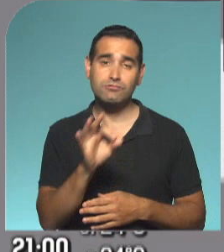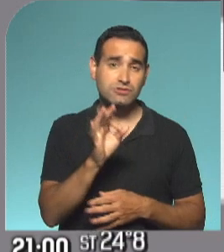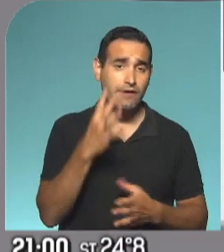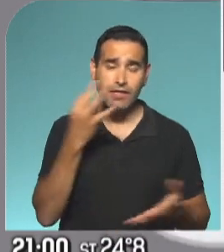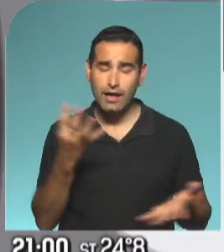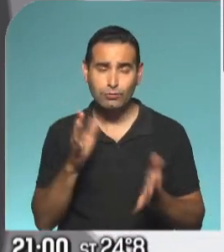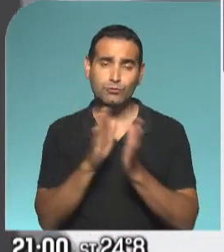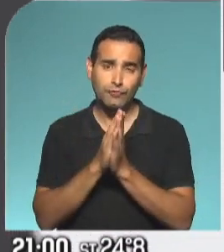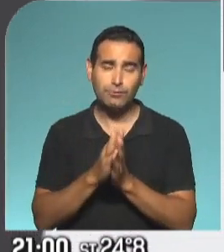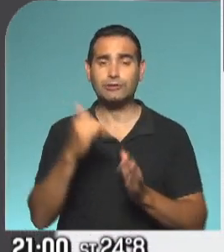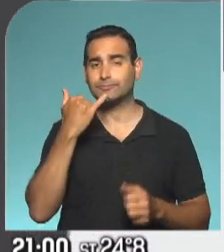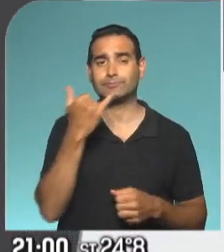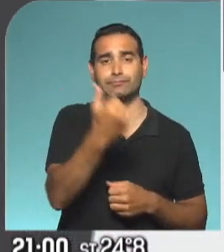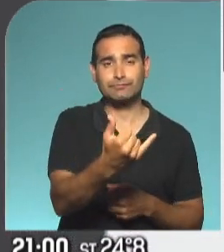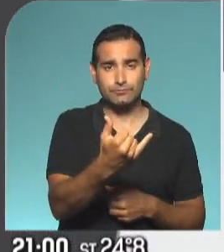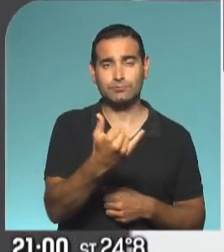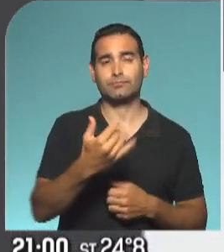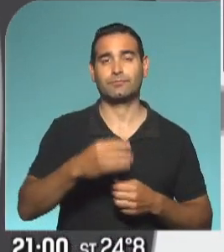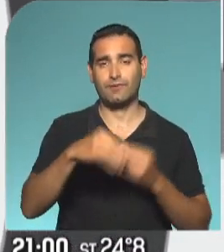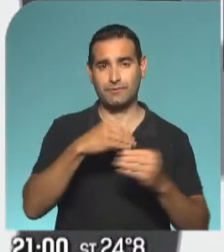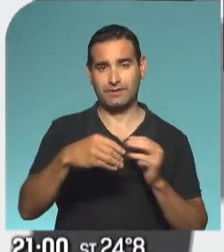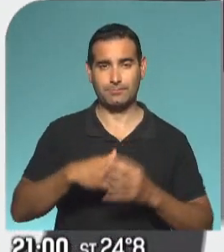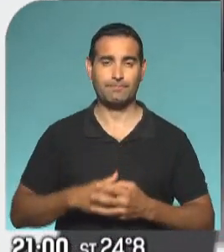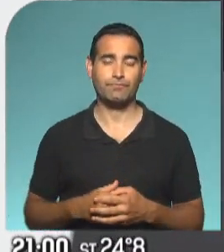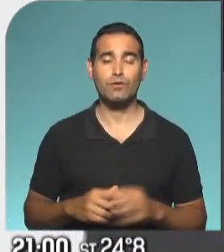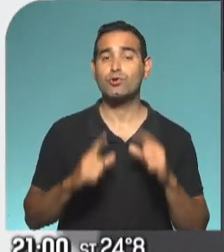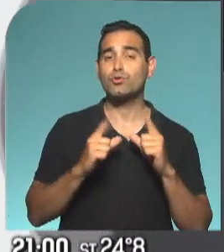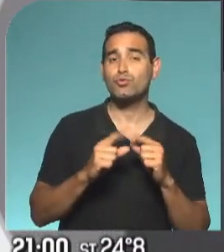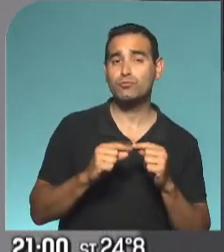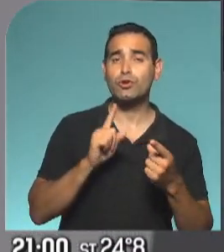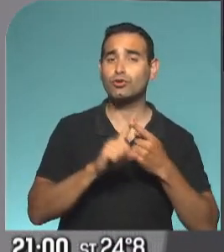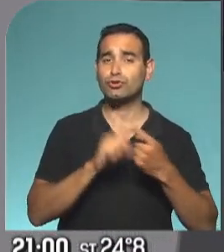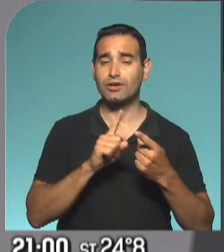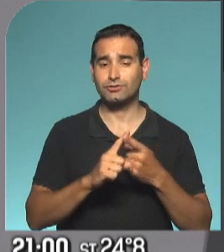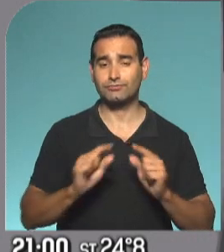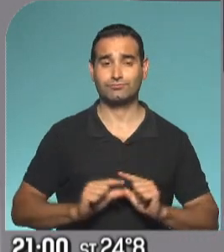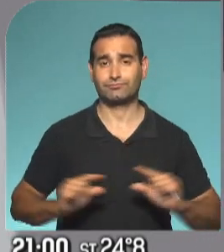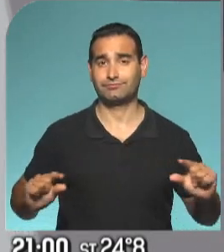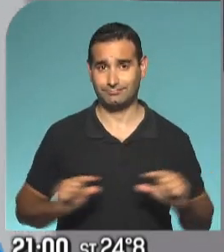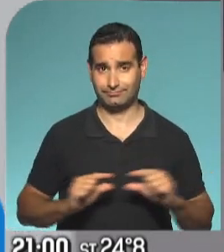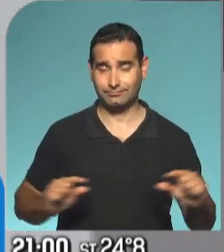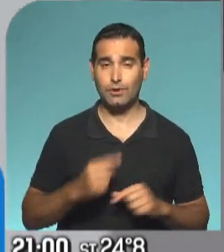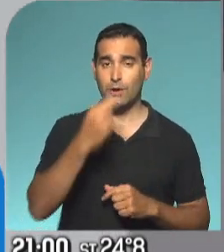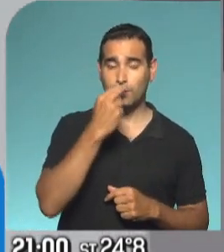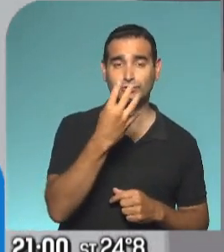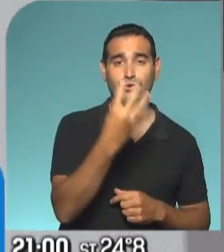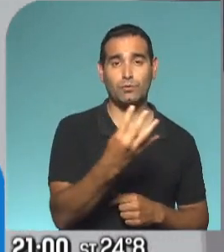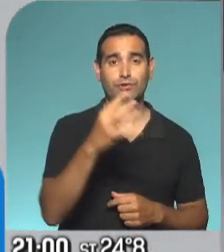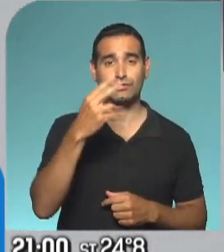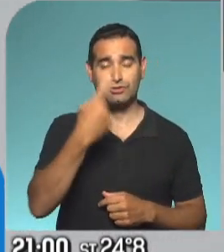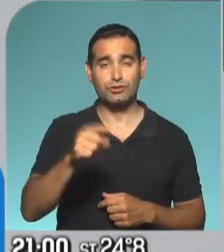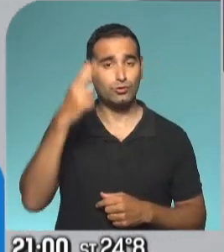algo, por favor, comunicarse con sus familiares. Los números de contacto son los que aparecen en pantalla, el